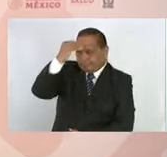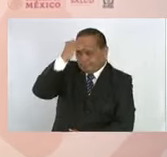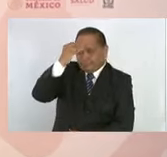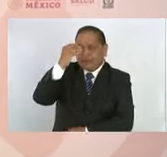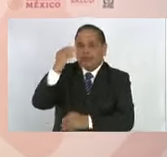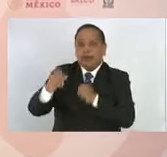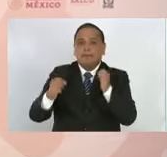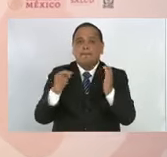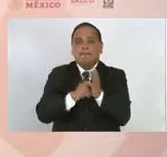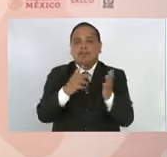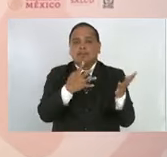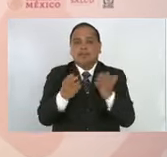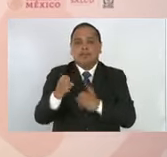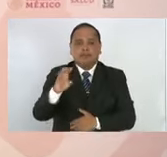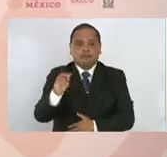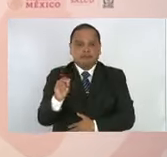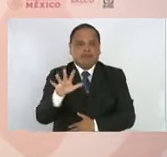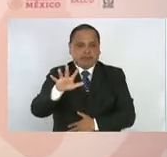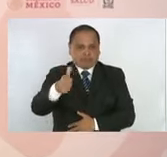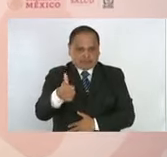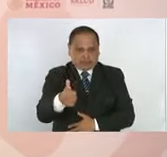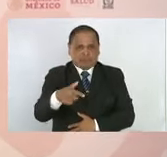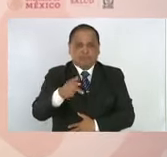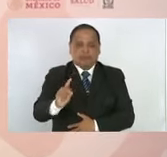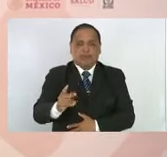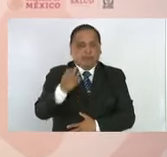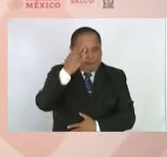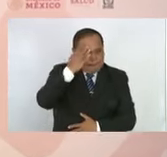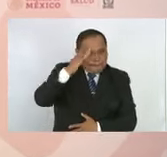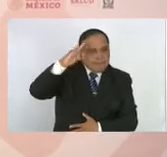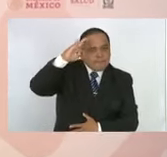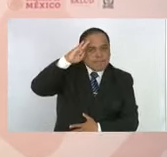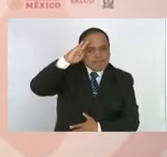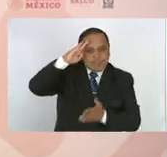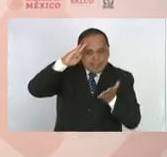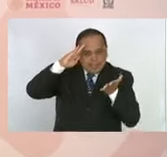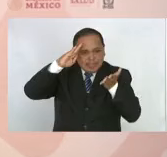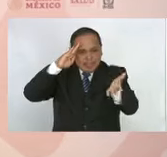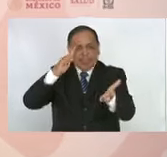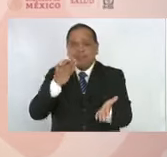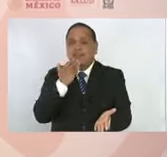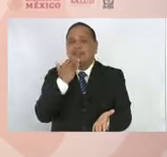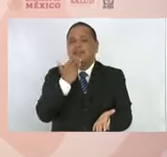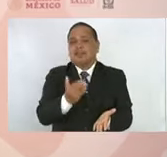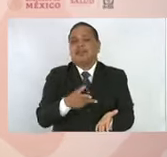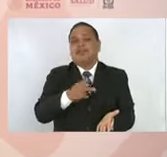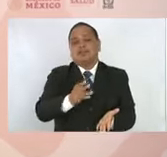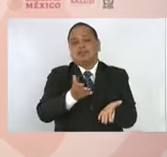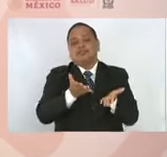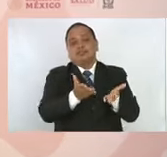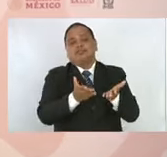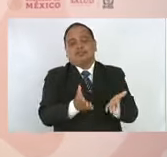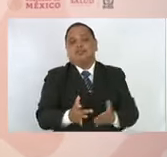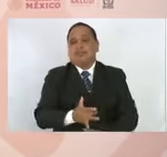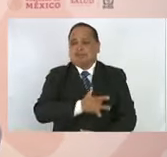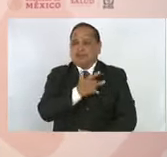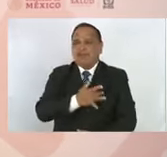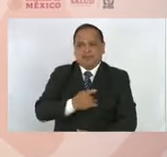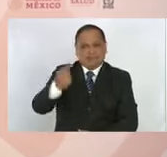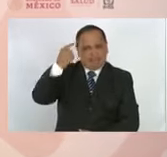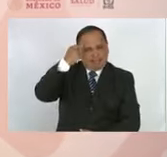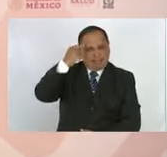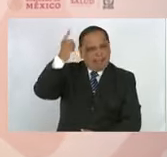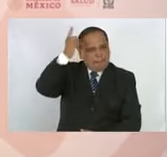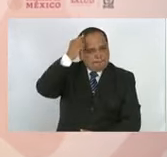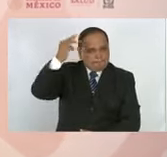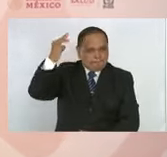1956, Lázaro Cárdenas tuvo su primer acercamiento con Fidel Castro, a quien calificó como un joven intelectual de temperamento vehemente, con